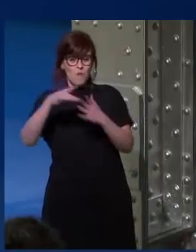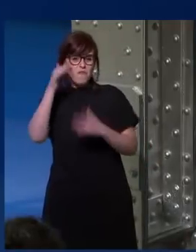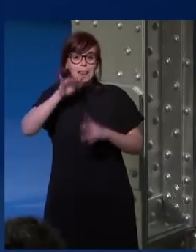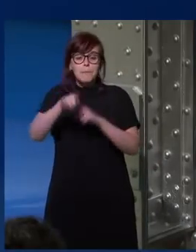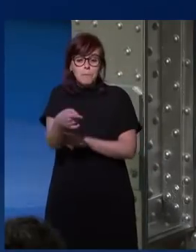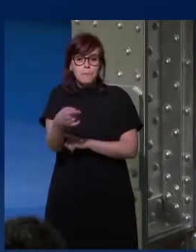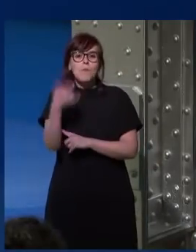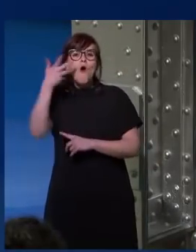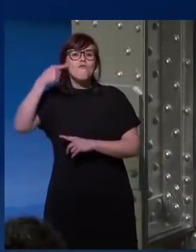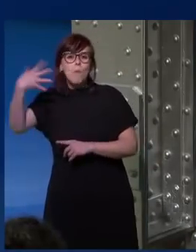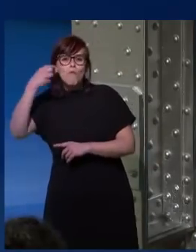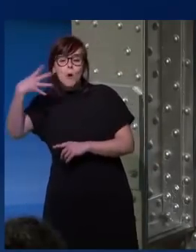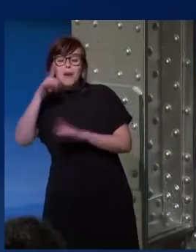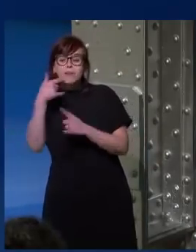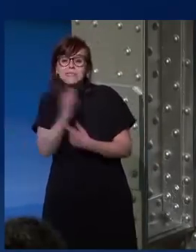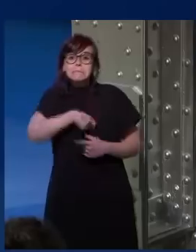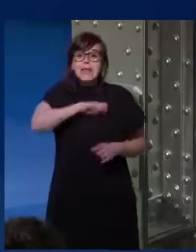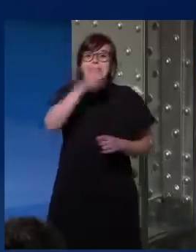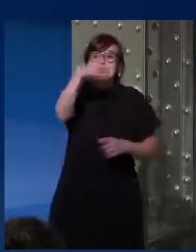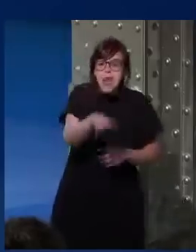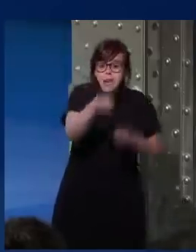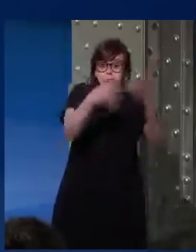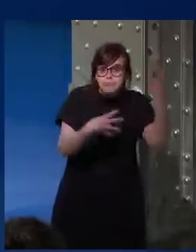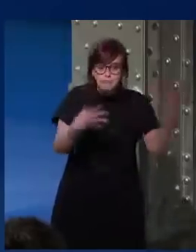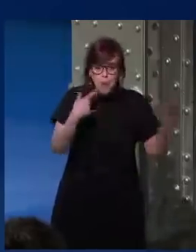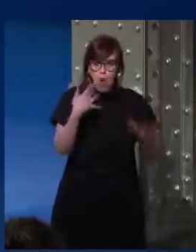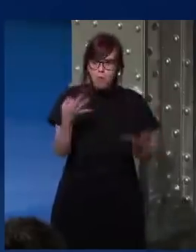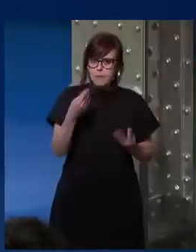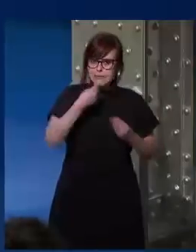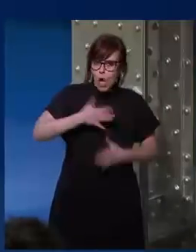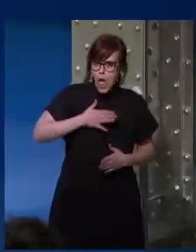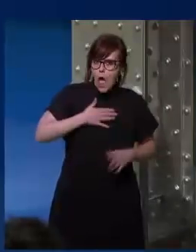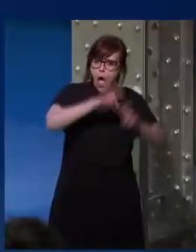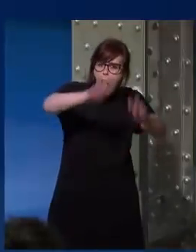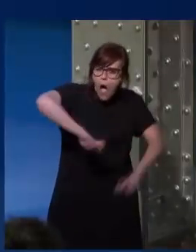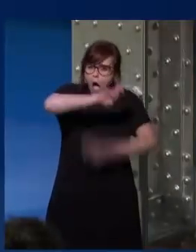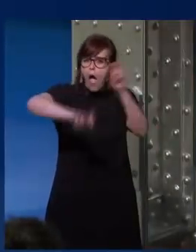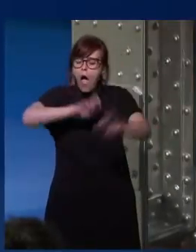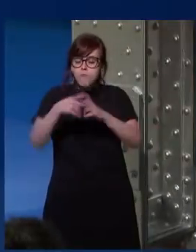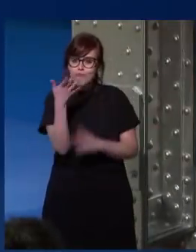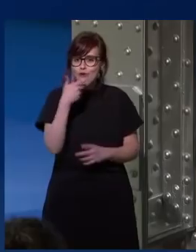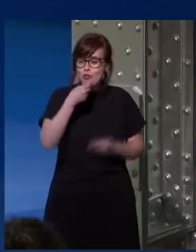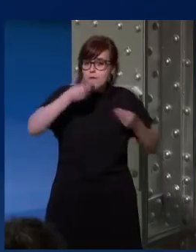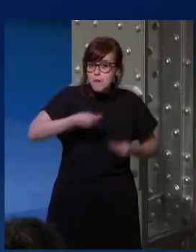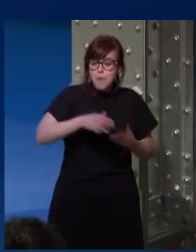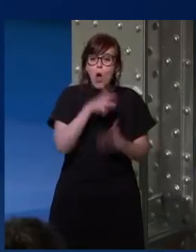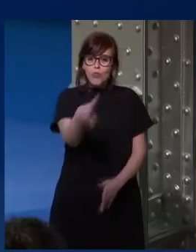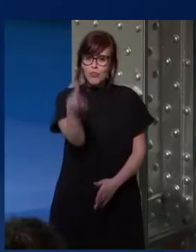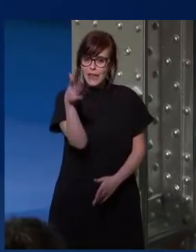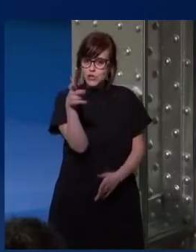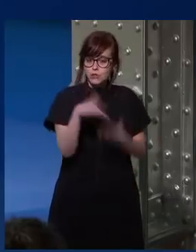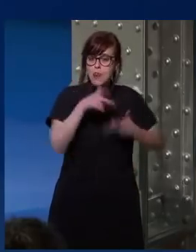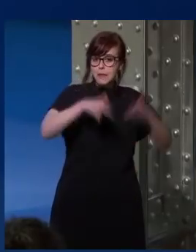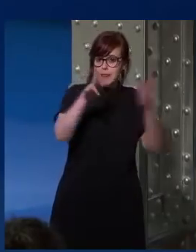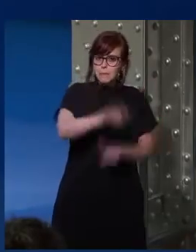Esto es muy típico nuestro siempre, de mirar hacia dices, afuera. Vamos a mirar lo que tenemos aquí, porque yo quiero conocer las mujeres que han hecho algo por los derechos y las